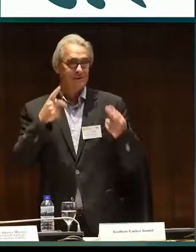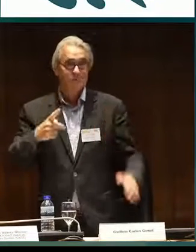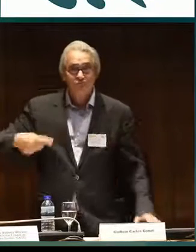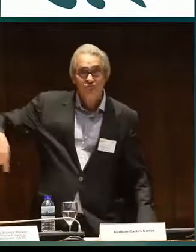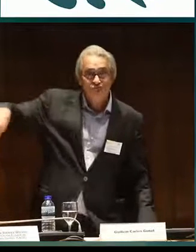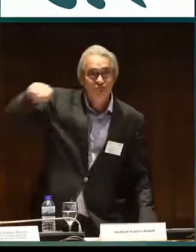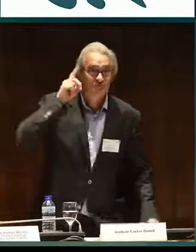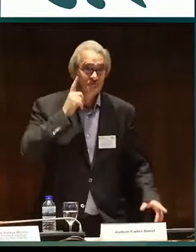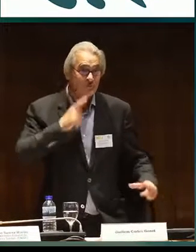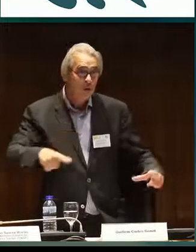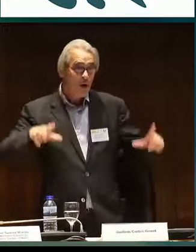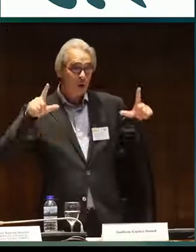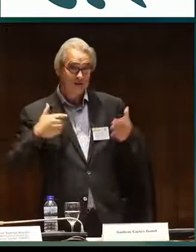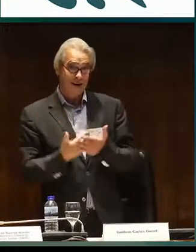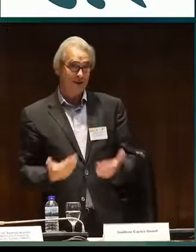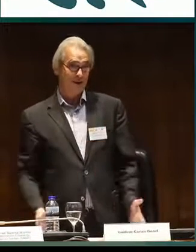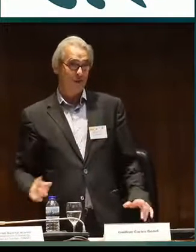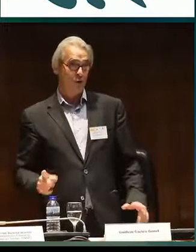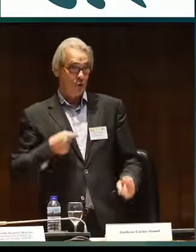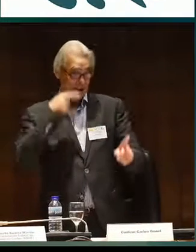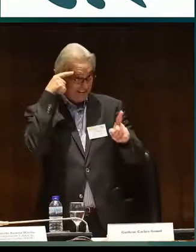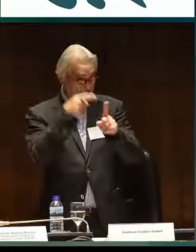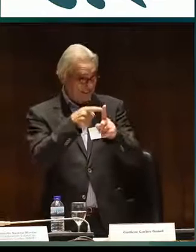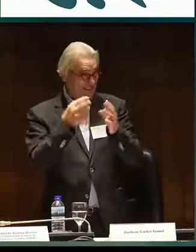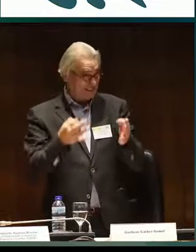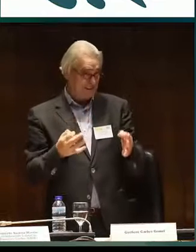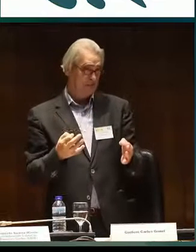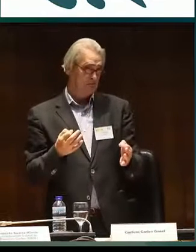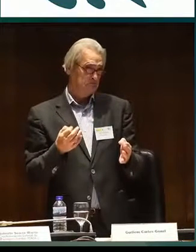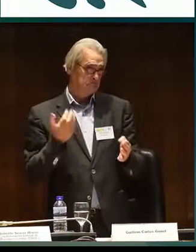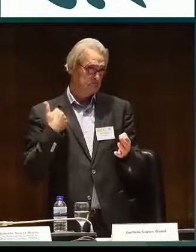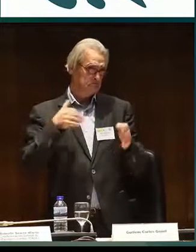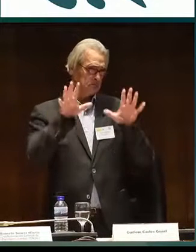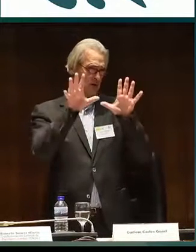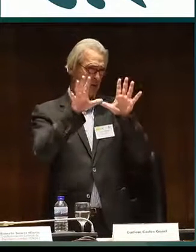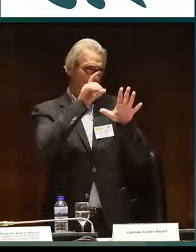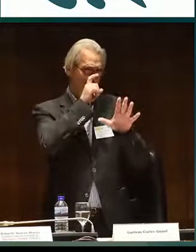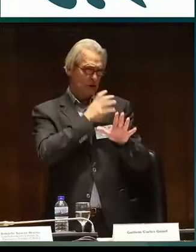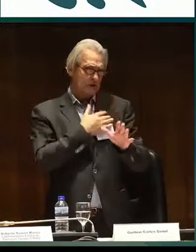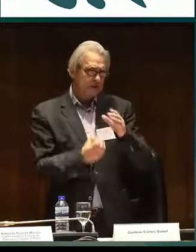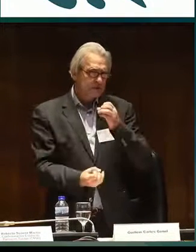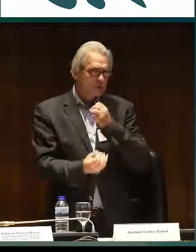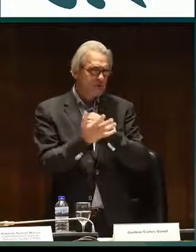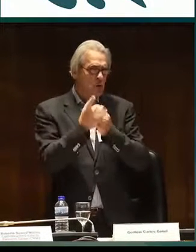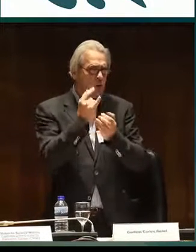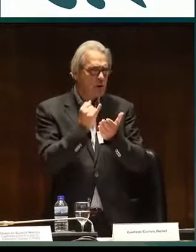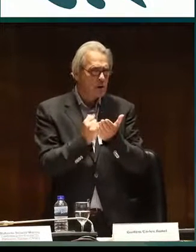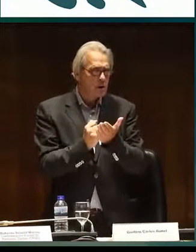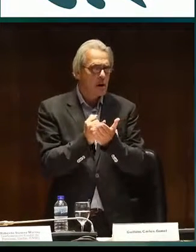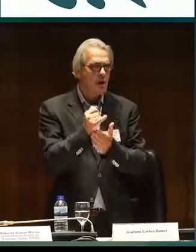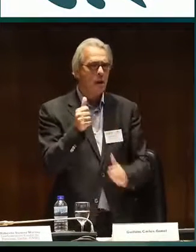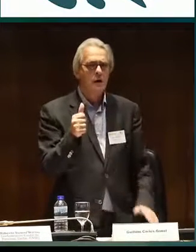al final siempre dependemos de las personas oyentes, de los intérpretes, para poder tener